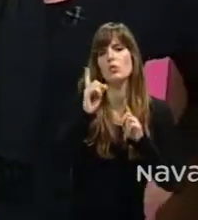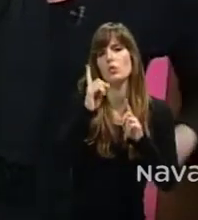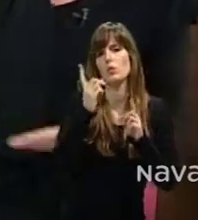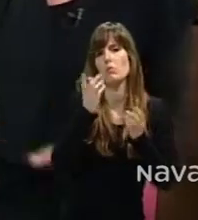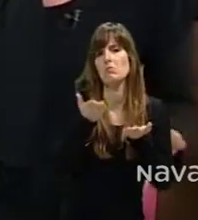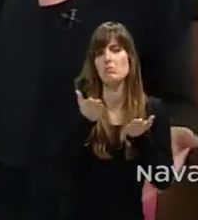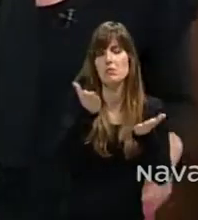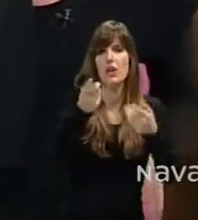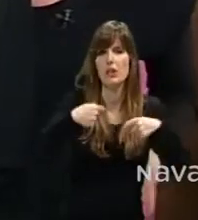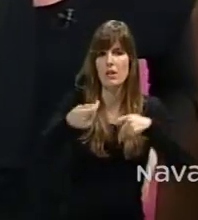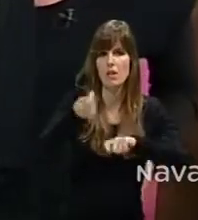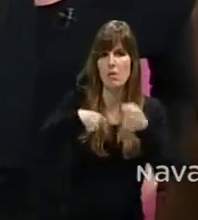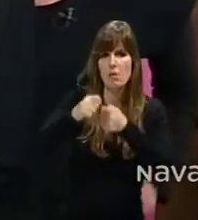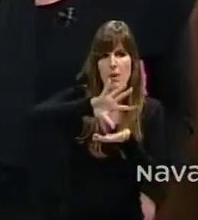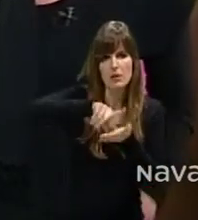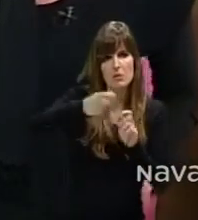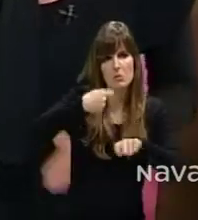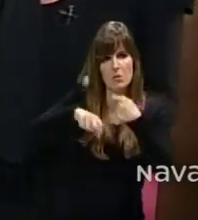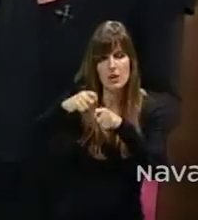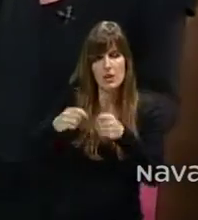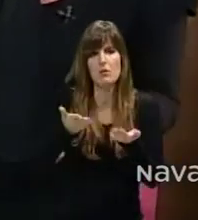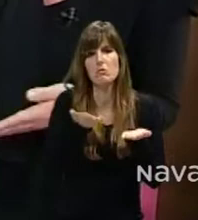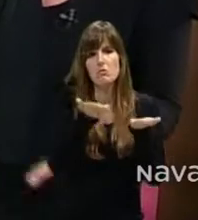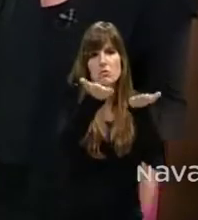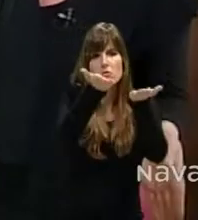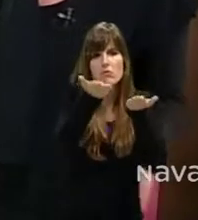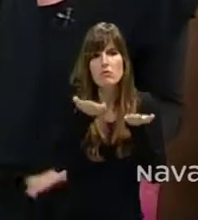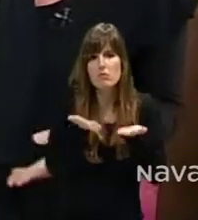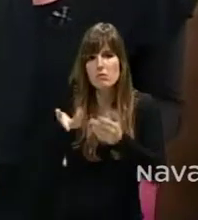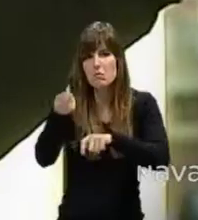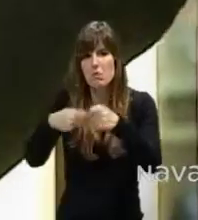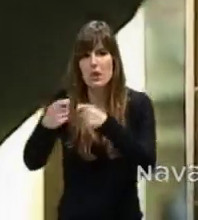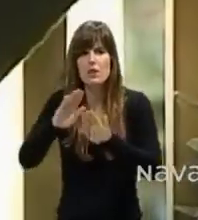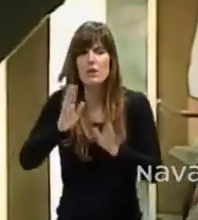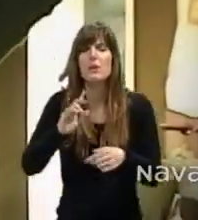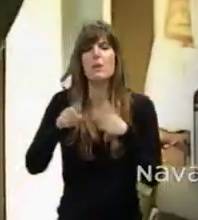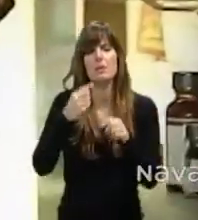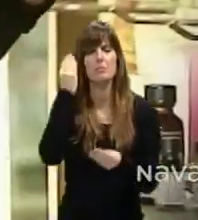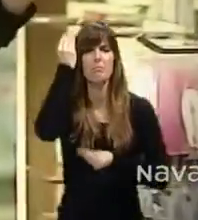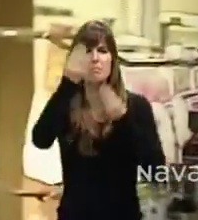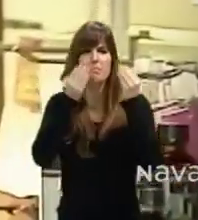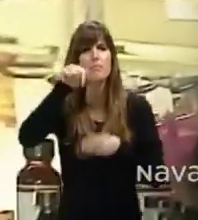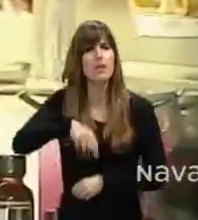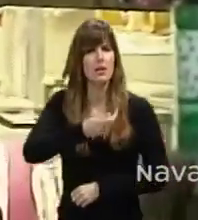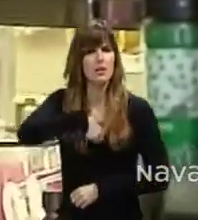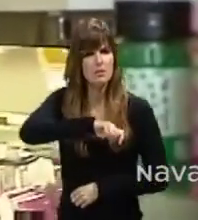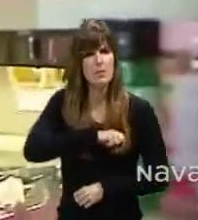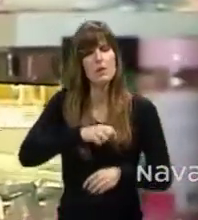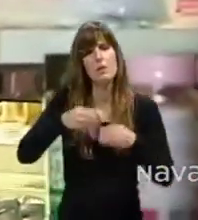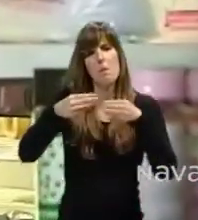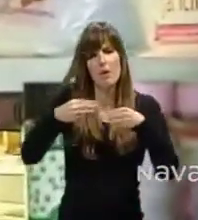vimos la necesidad de la gente que tenía de comprar material aquí en España, que no lo había, y entonces decidimos